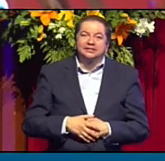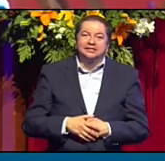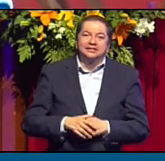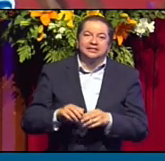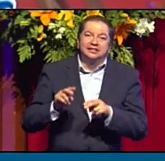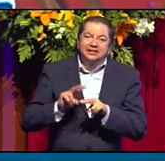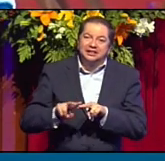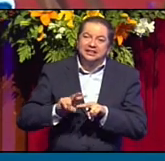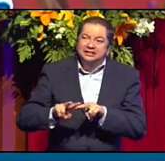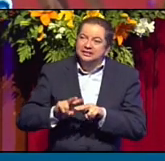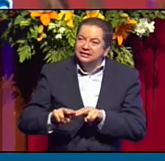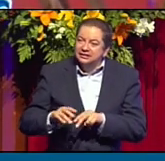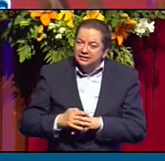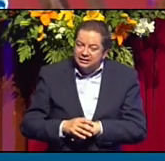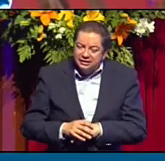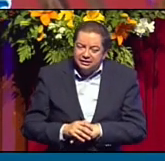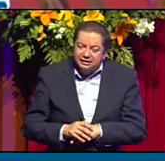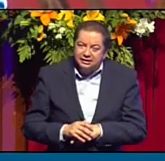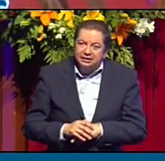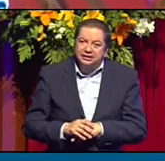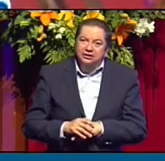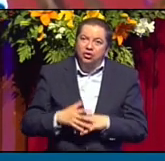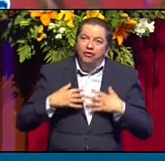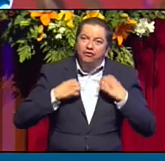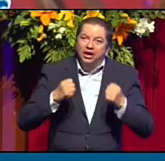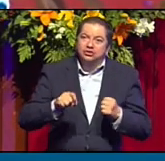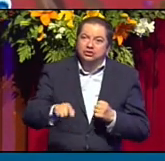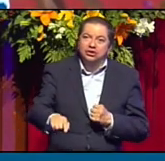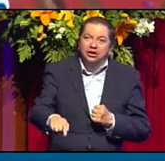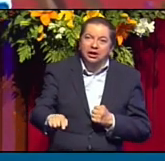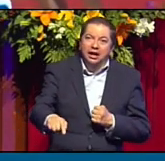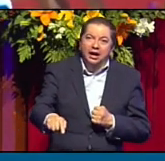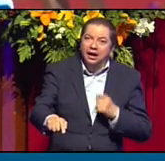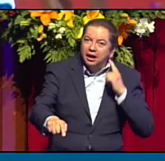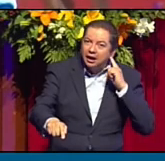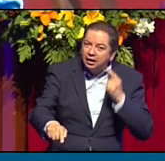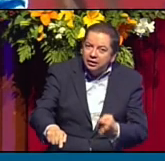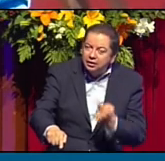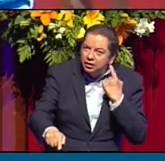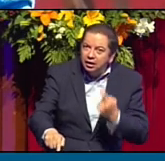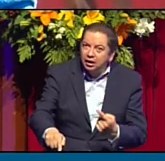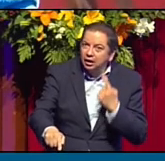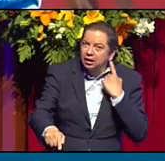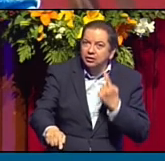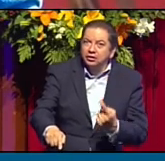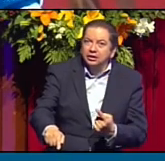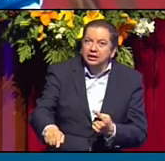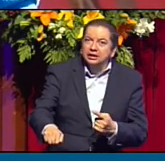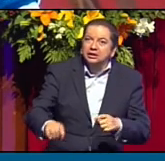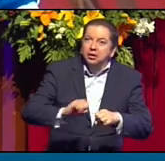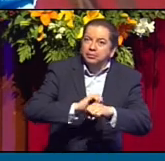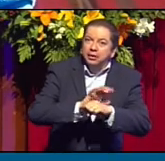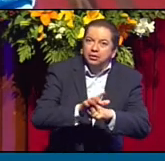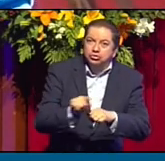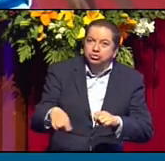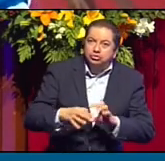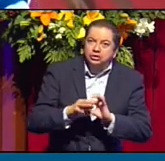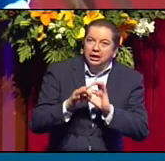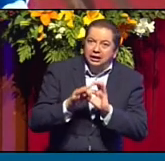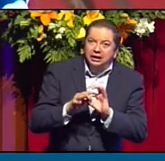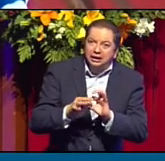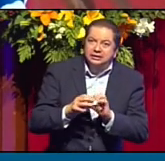y lo hizo gestión en esto con mucho esfuerzo, porque nos tocó todo el tiempo de la pandemia y estamos muy agradecidos de